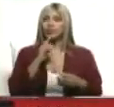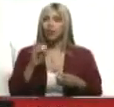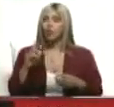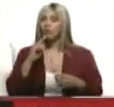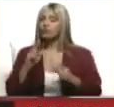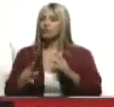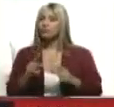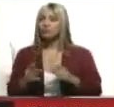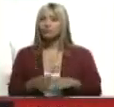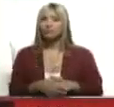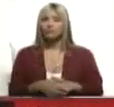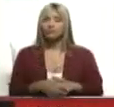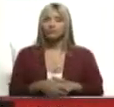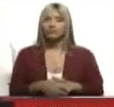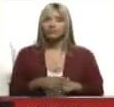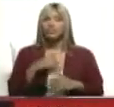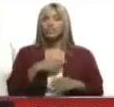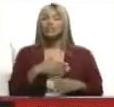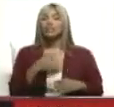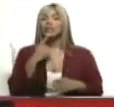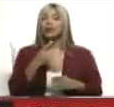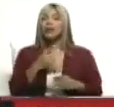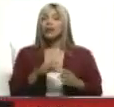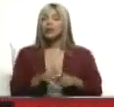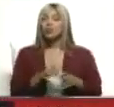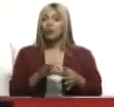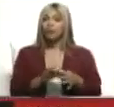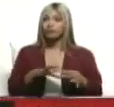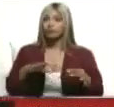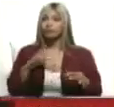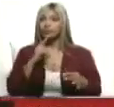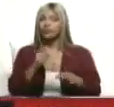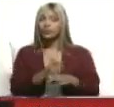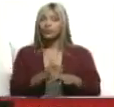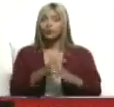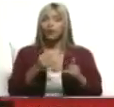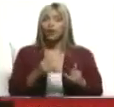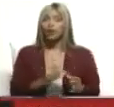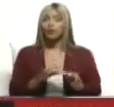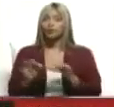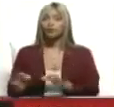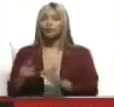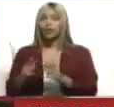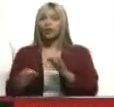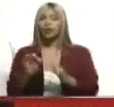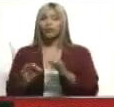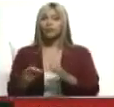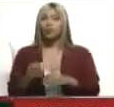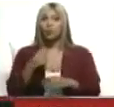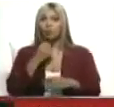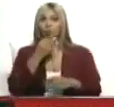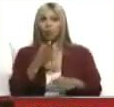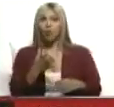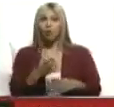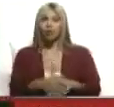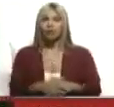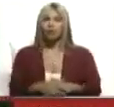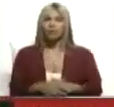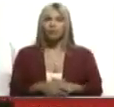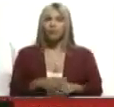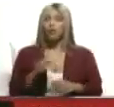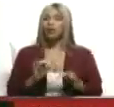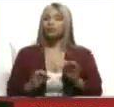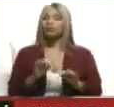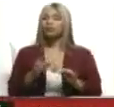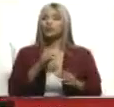porque se pretendió sacar del ámbito del Ejecutivo y llevarlo al terreno judicial y decir Estados Unidos, bueno, como aquí el Poder